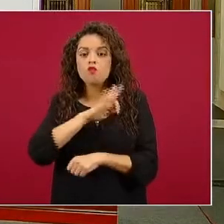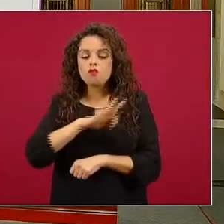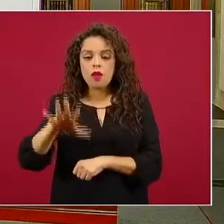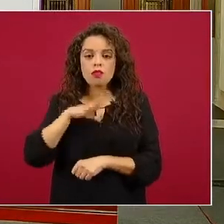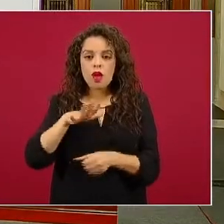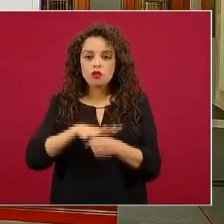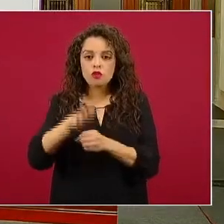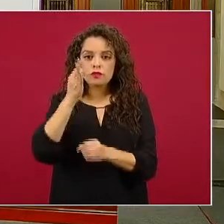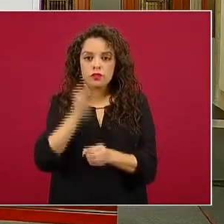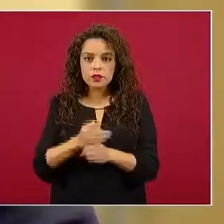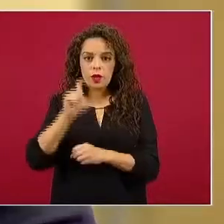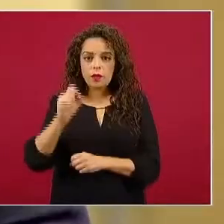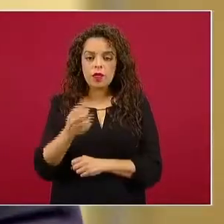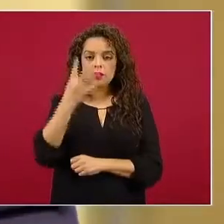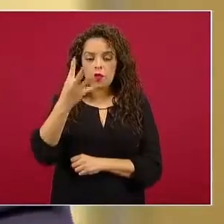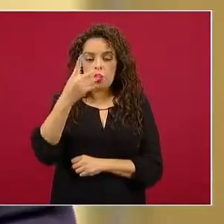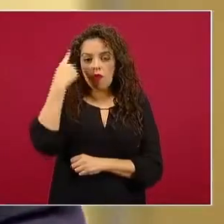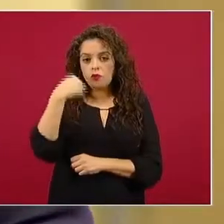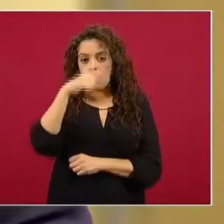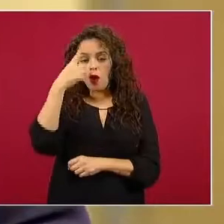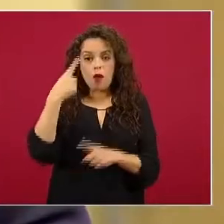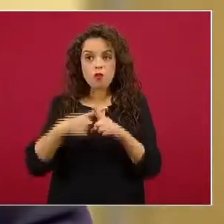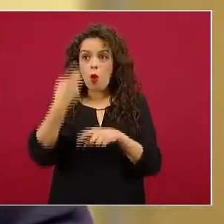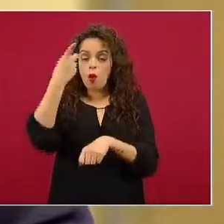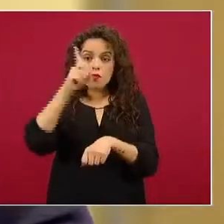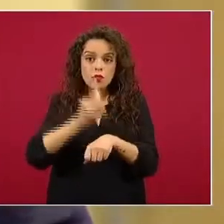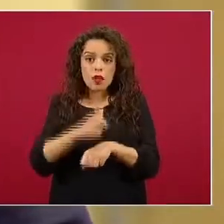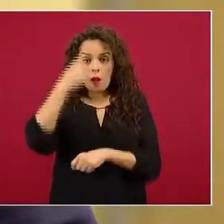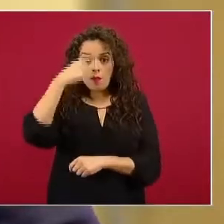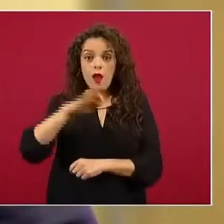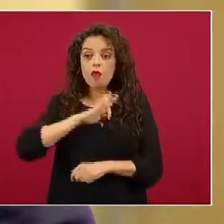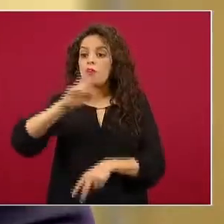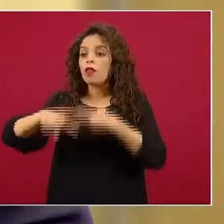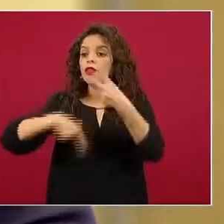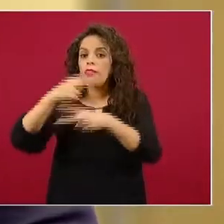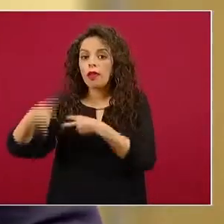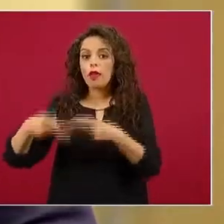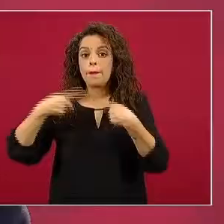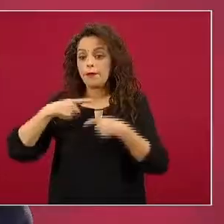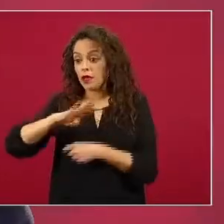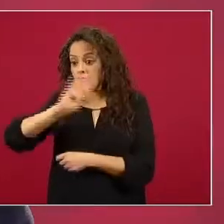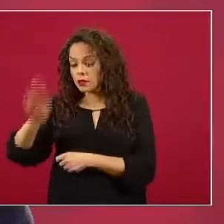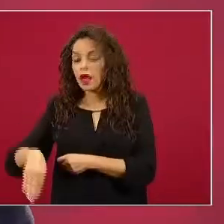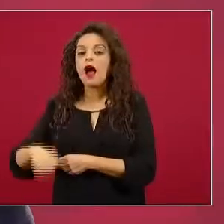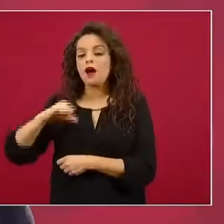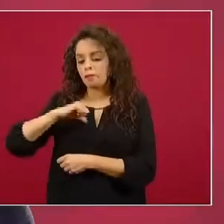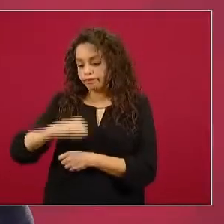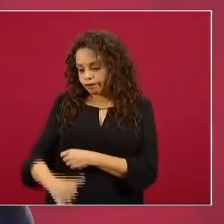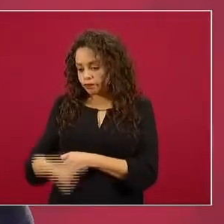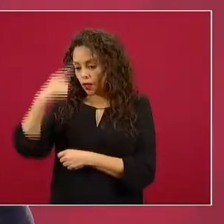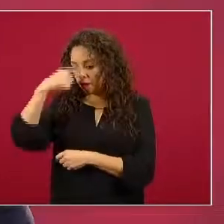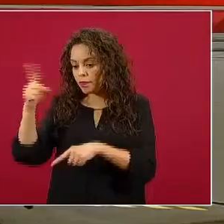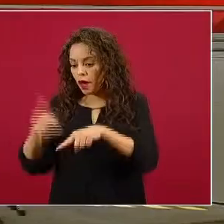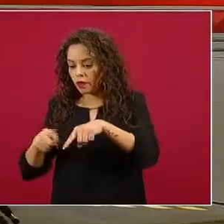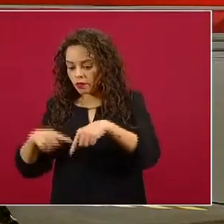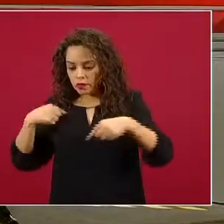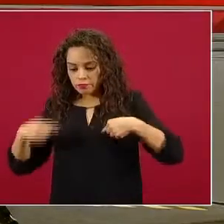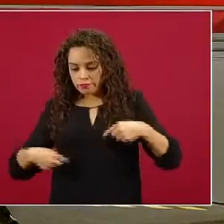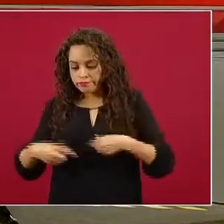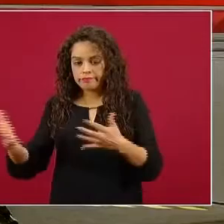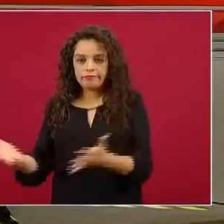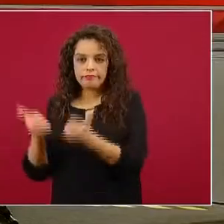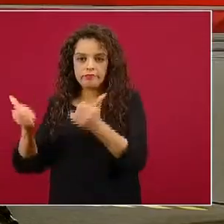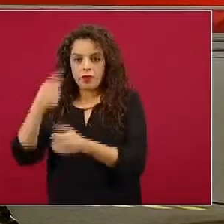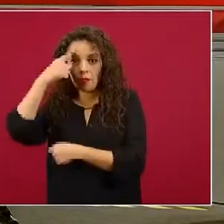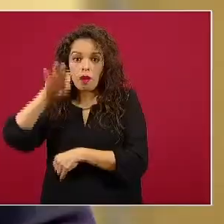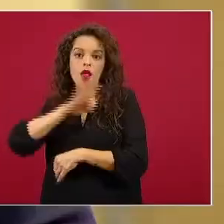quirúrgicos 24 horas al día que puedan recuperar los órganos, logró un cambio muy sustancial en la donación de